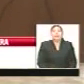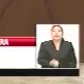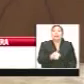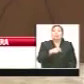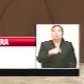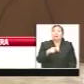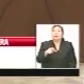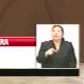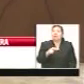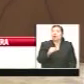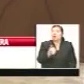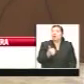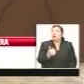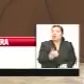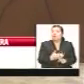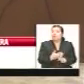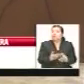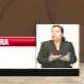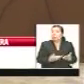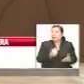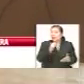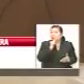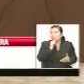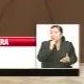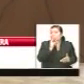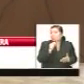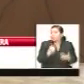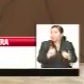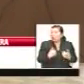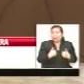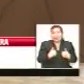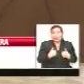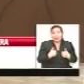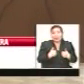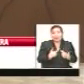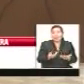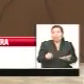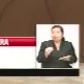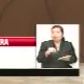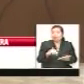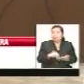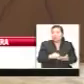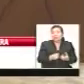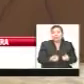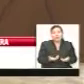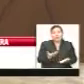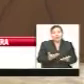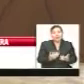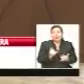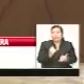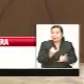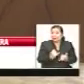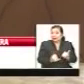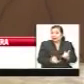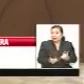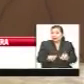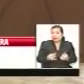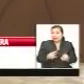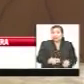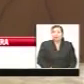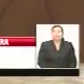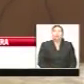APPs, que es otro mecanismo de inversión privada, no tengamos las benditas adendas que muchas veces están terminando con